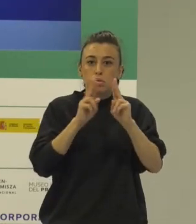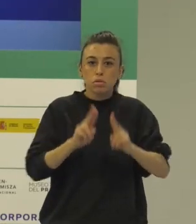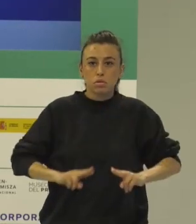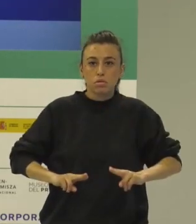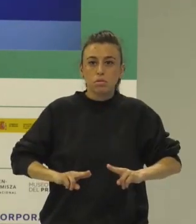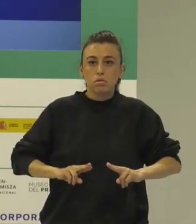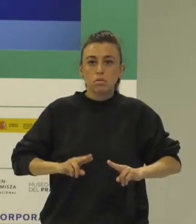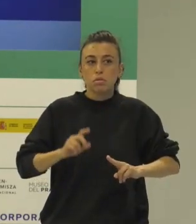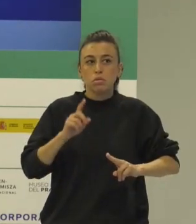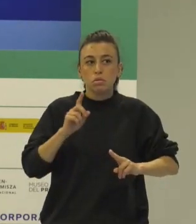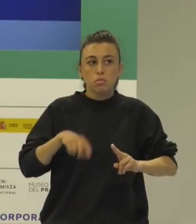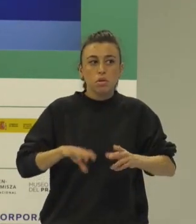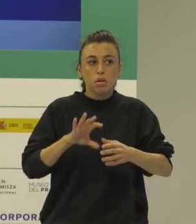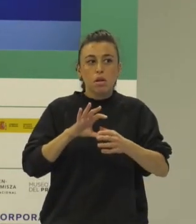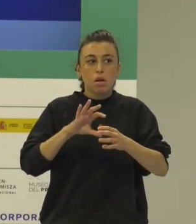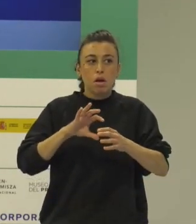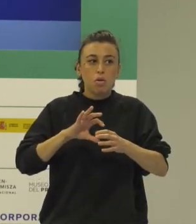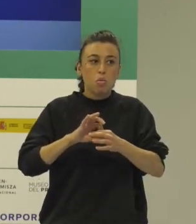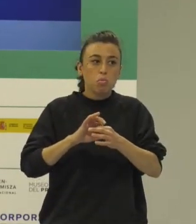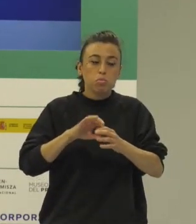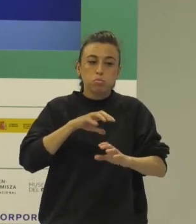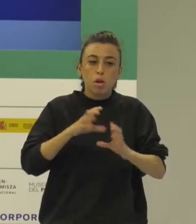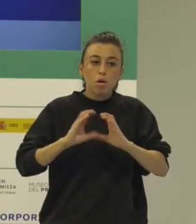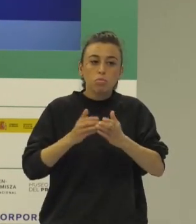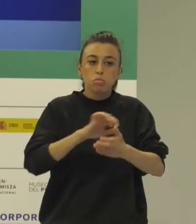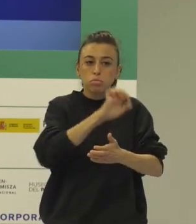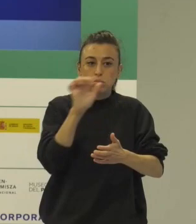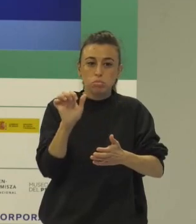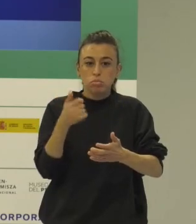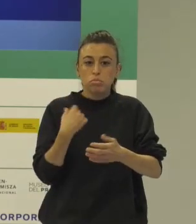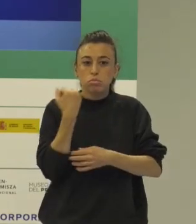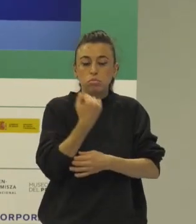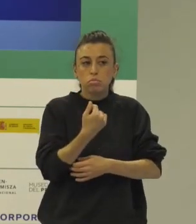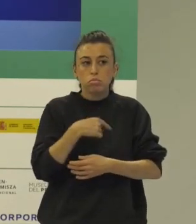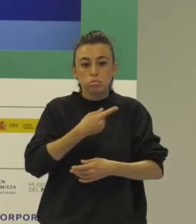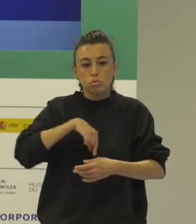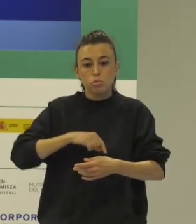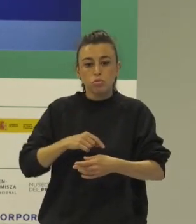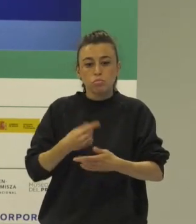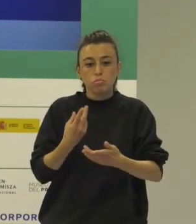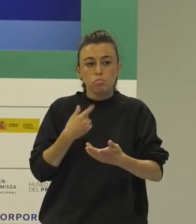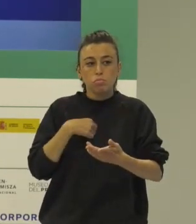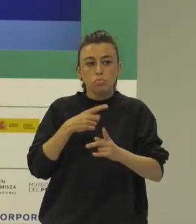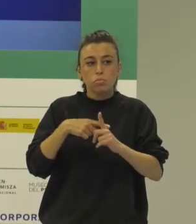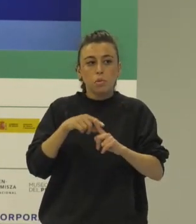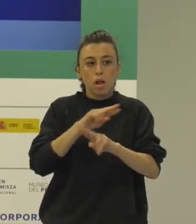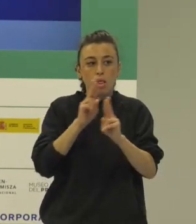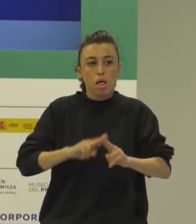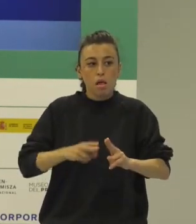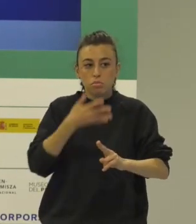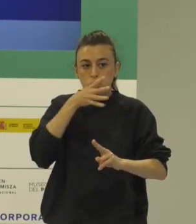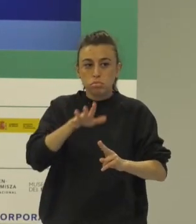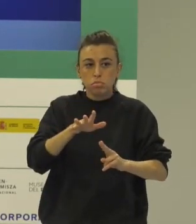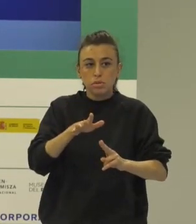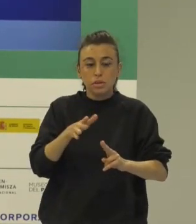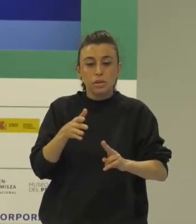del gobierno de los Estados Unidos. O sea, nosotros, por ejemplo, en Guatemala denunciamos esto a nivel internacional, y por ejemplo, ayer la vicepresidenta